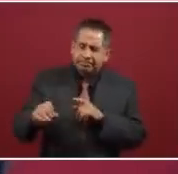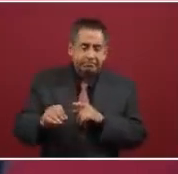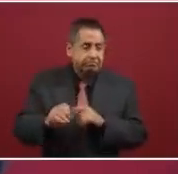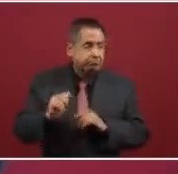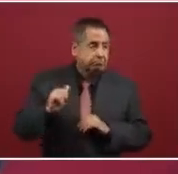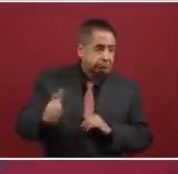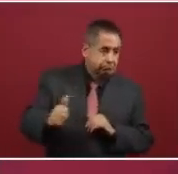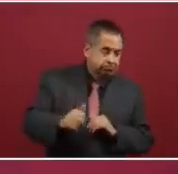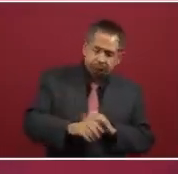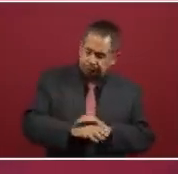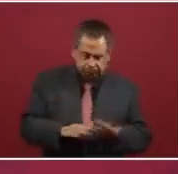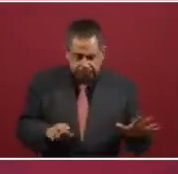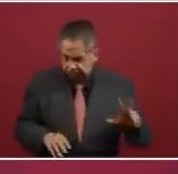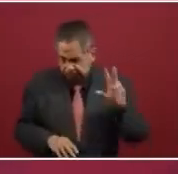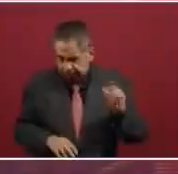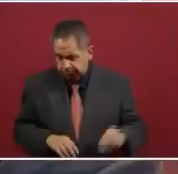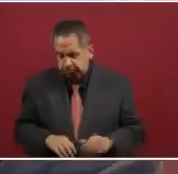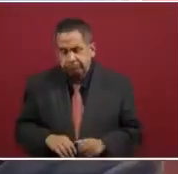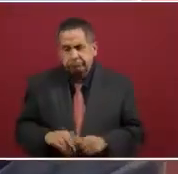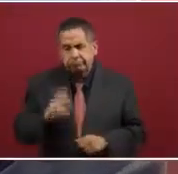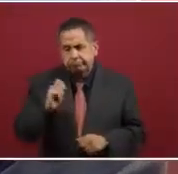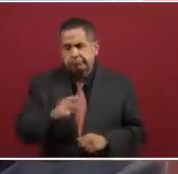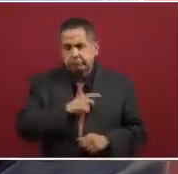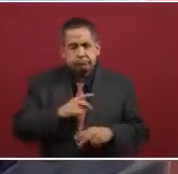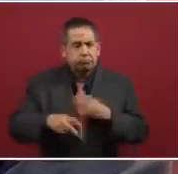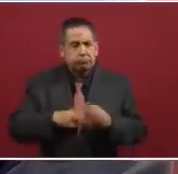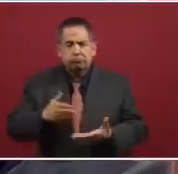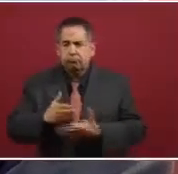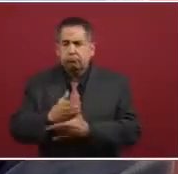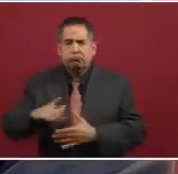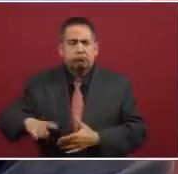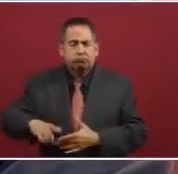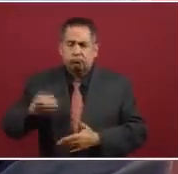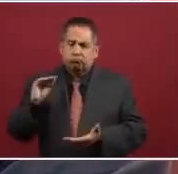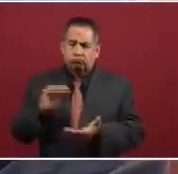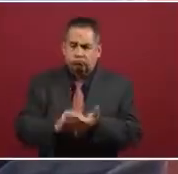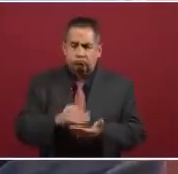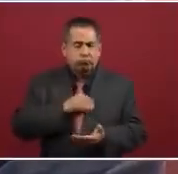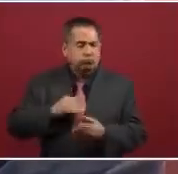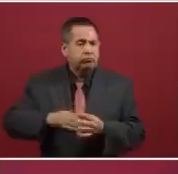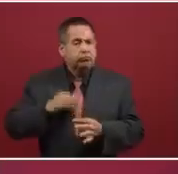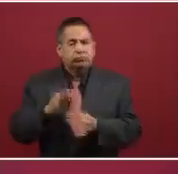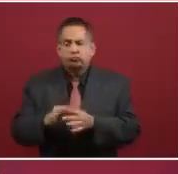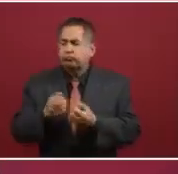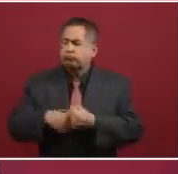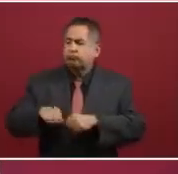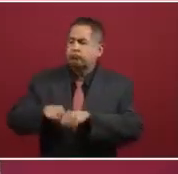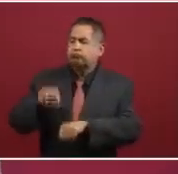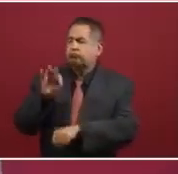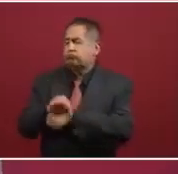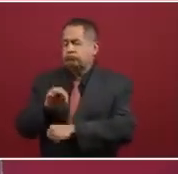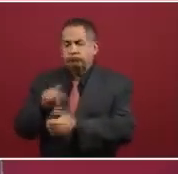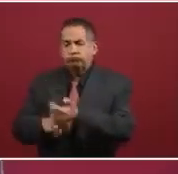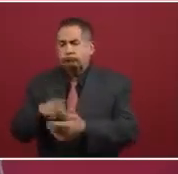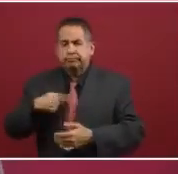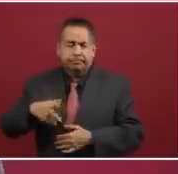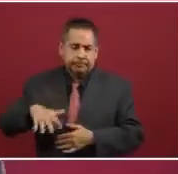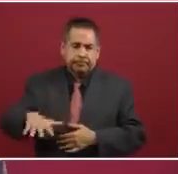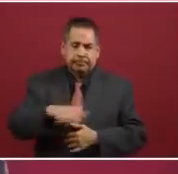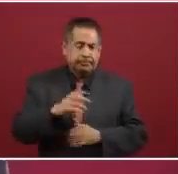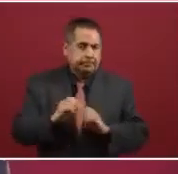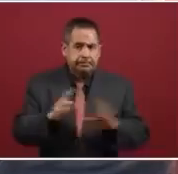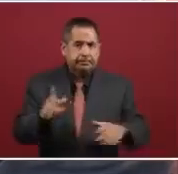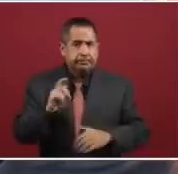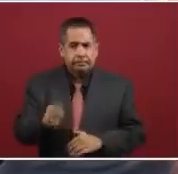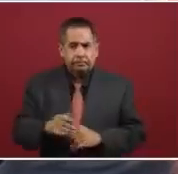marginados, pues entonces tiene que intervenir el Estado, cumplir con su función social, el Estado. Así como